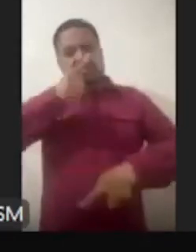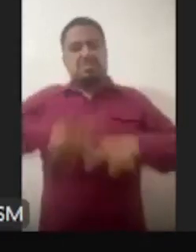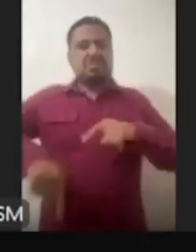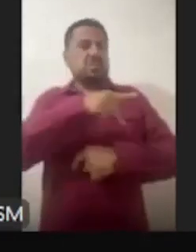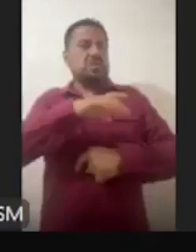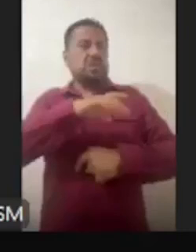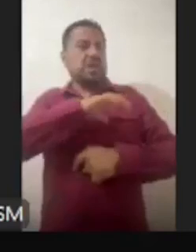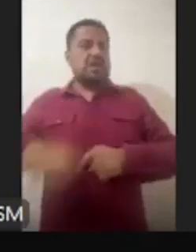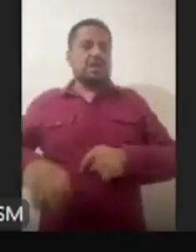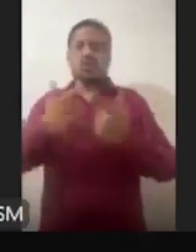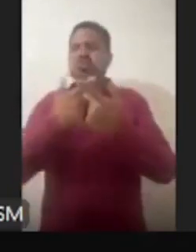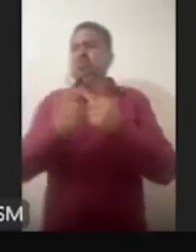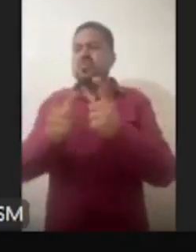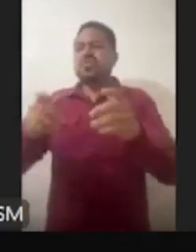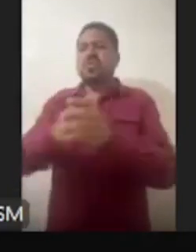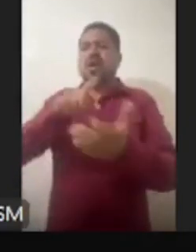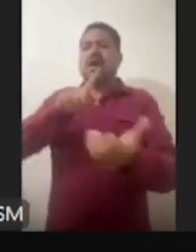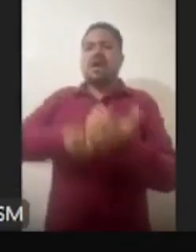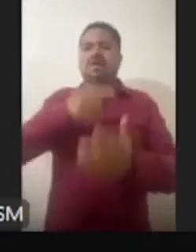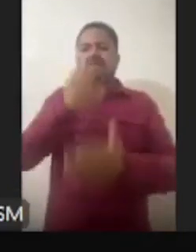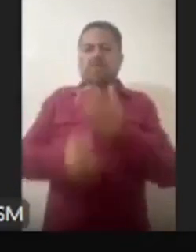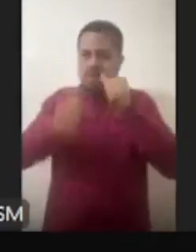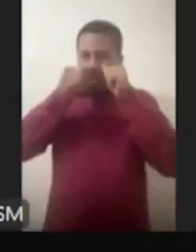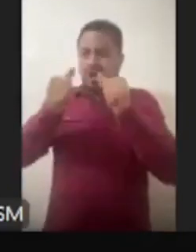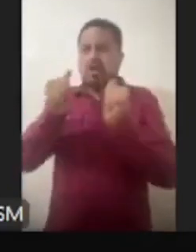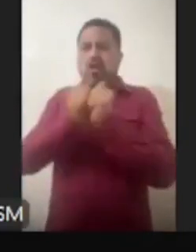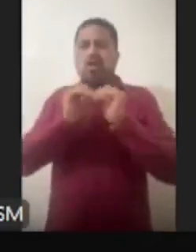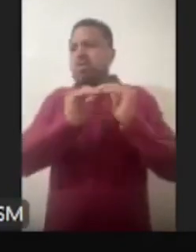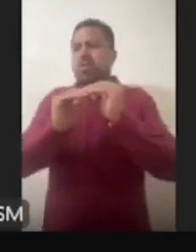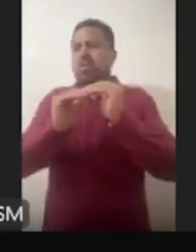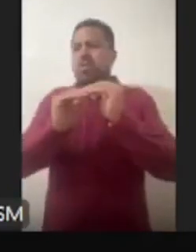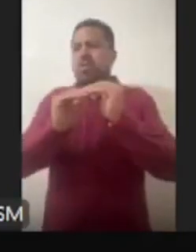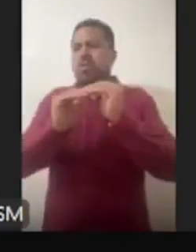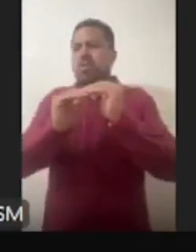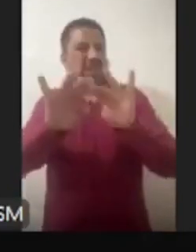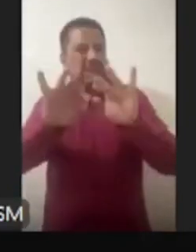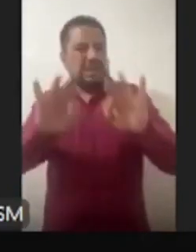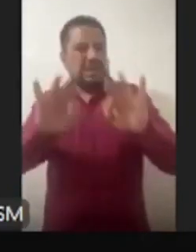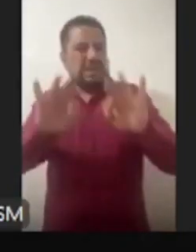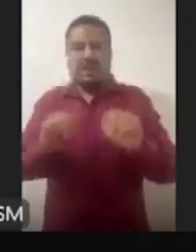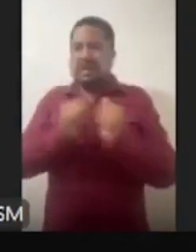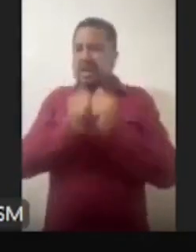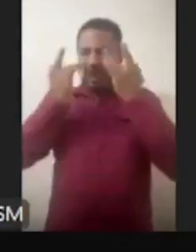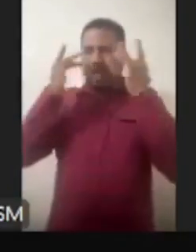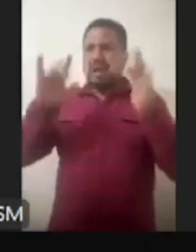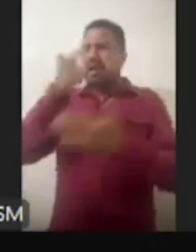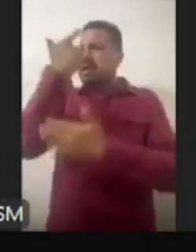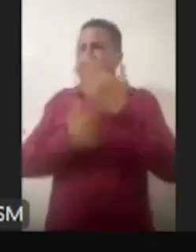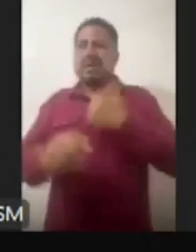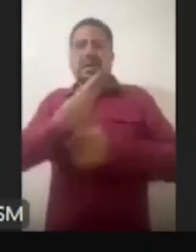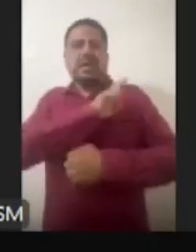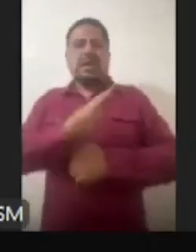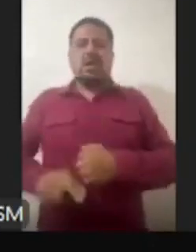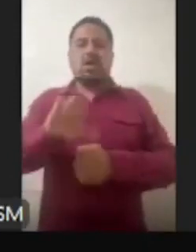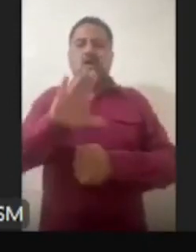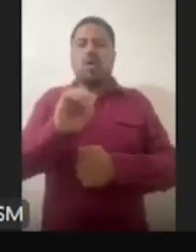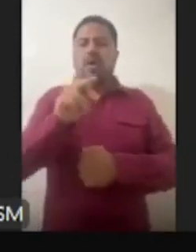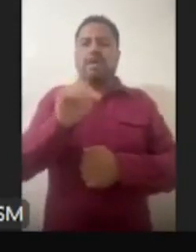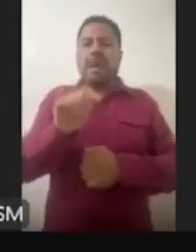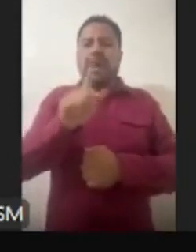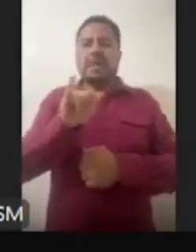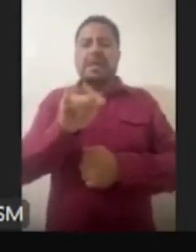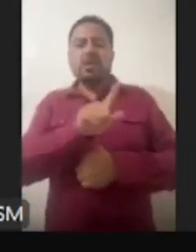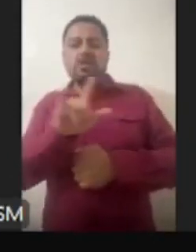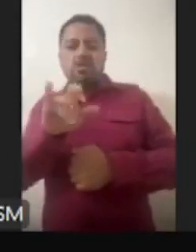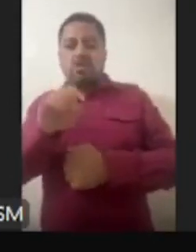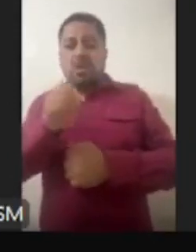el argumento de cumplir con el principio de paridad de género ante la renuncia de la planilla y lista de regidurías de Copalillo. En el proyecto de